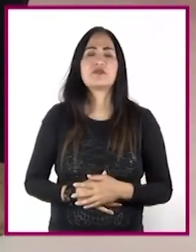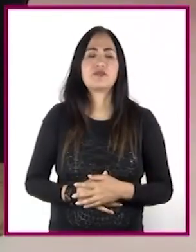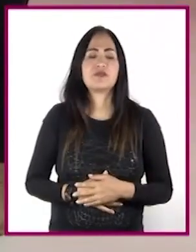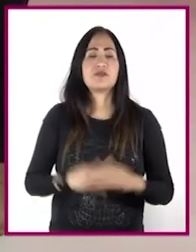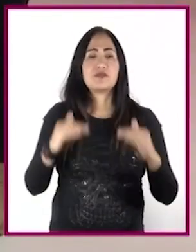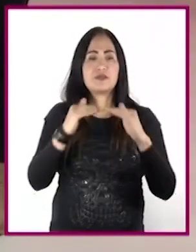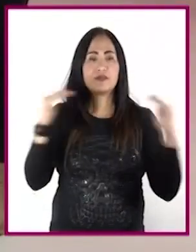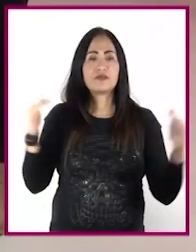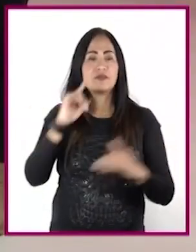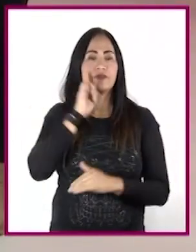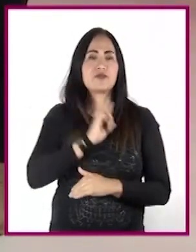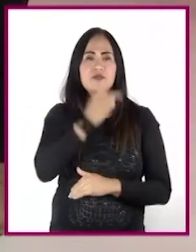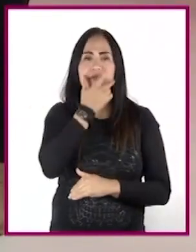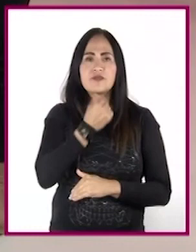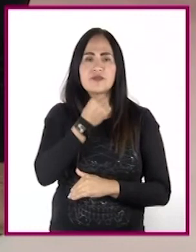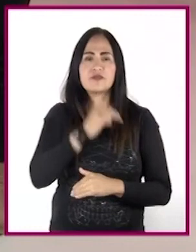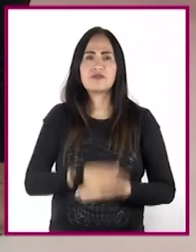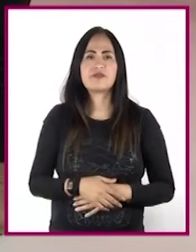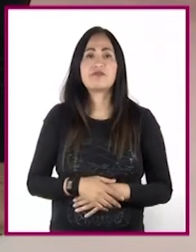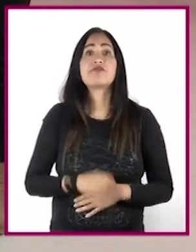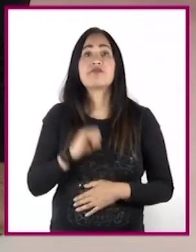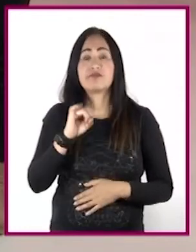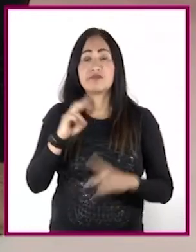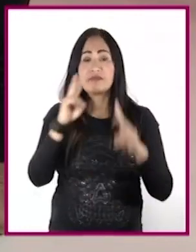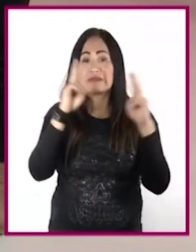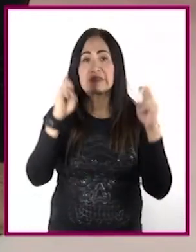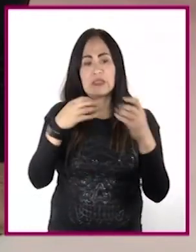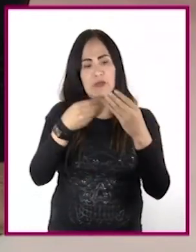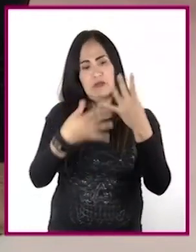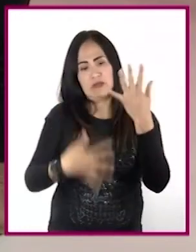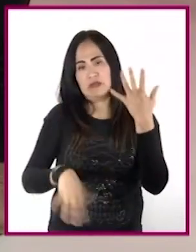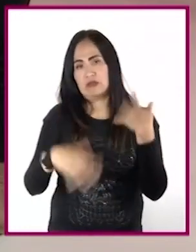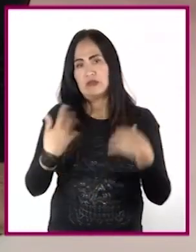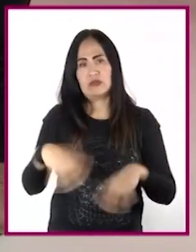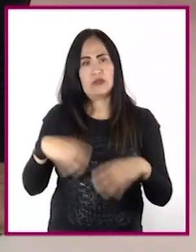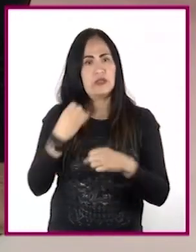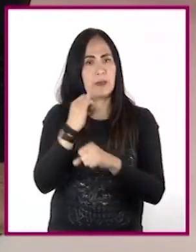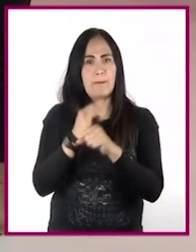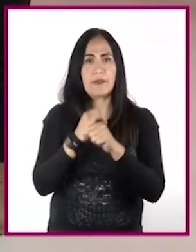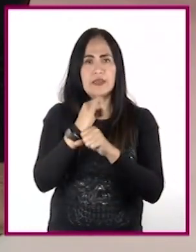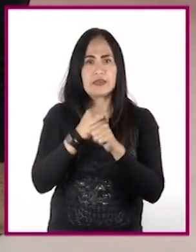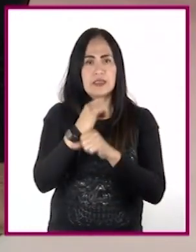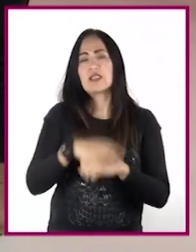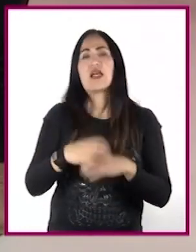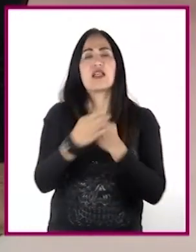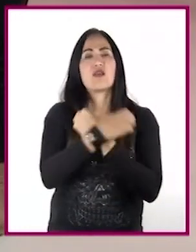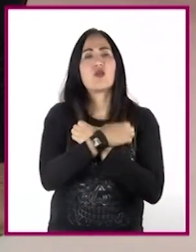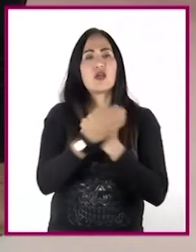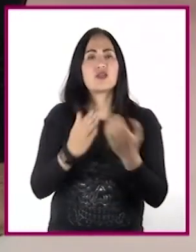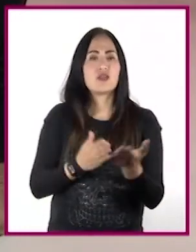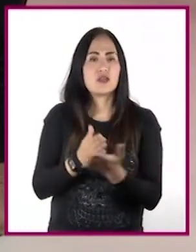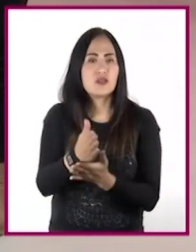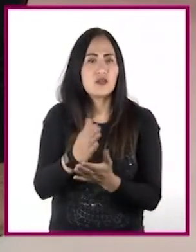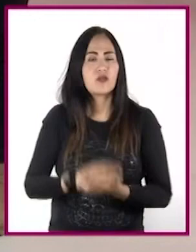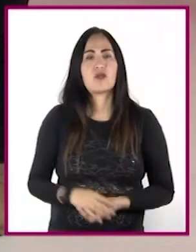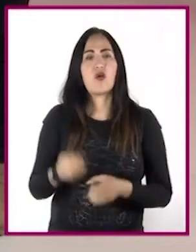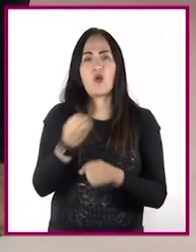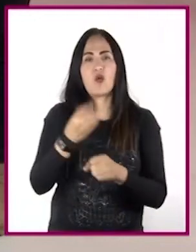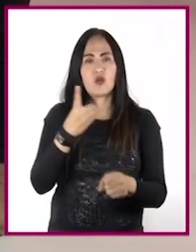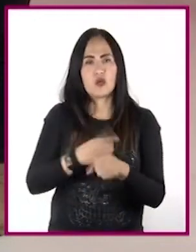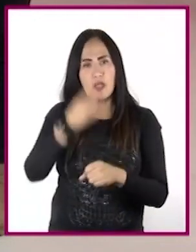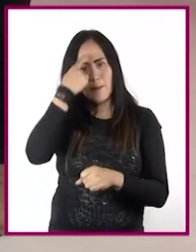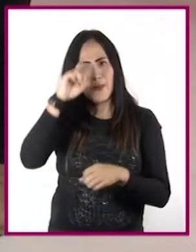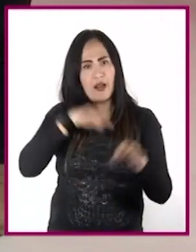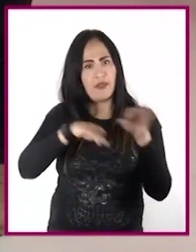Equidad de género. También hay mucho que decir y mucho que investigar. Acceso a la educación, oportunidades